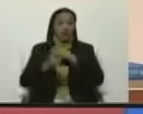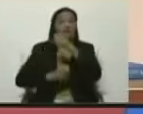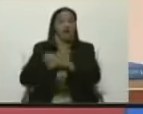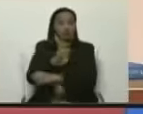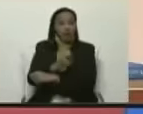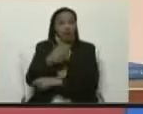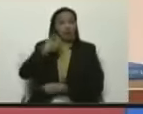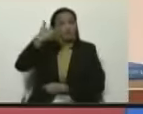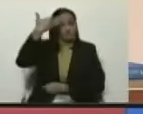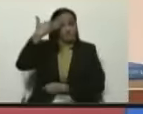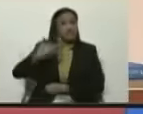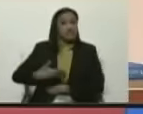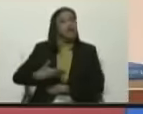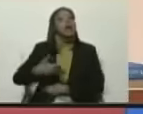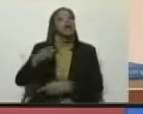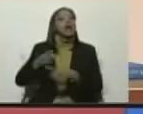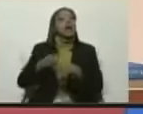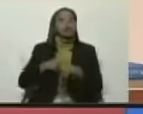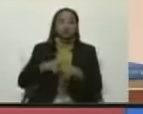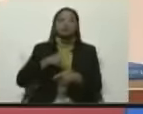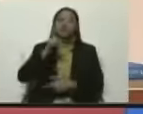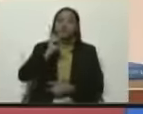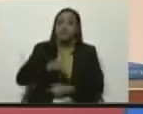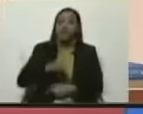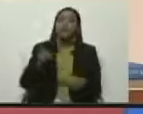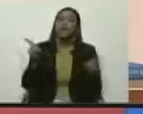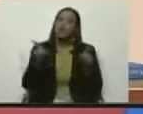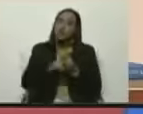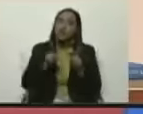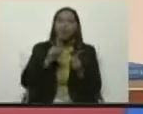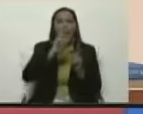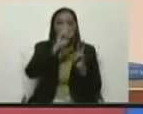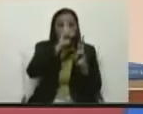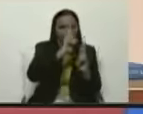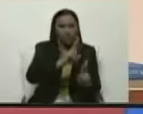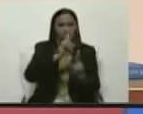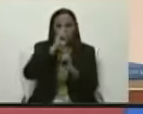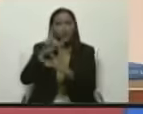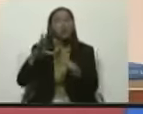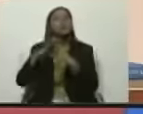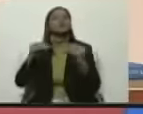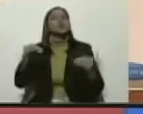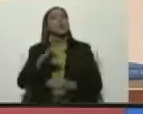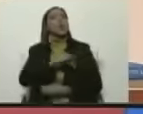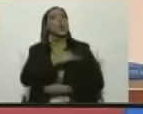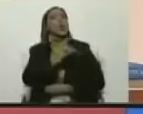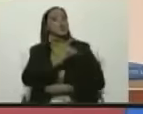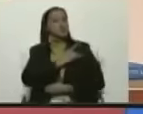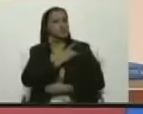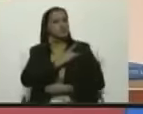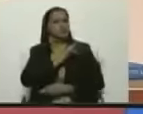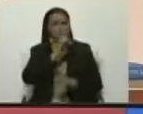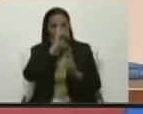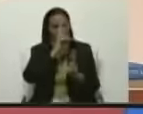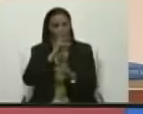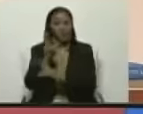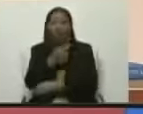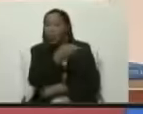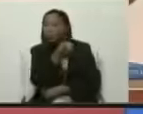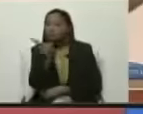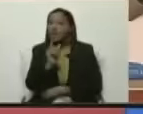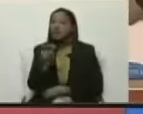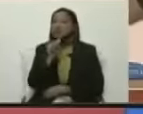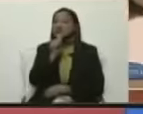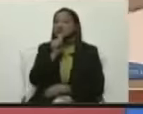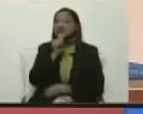respetan y quieren a sus, la llaman las almas mater, ¿no? ¿Alguien aquí es graduado de la central?